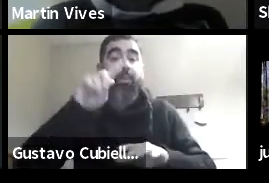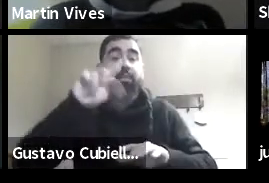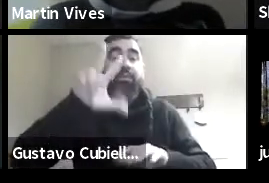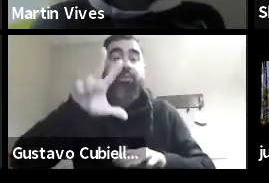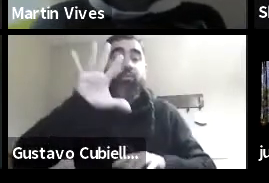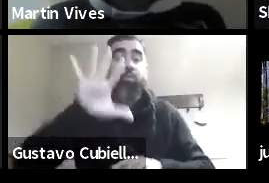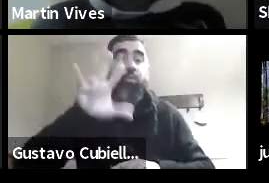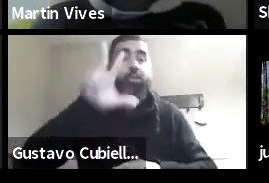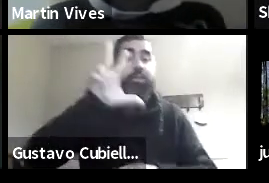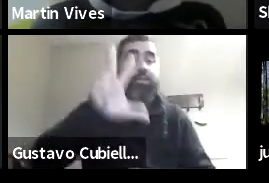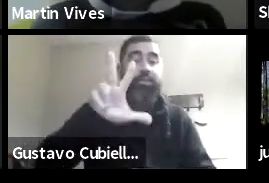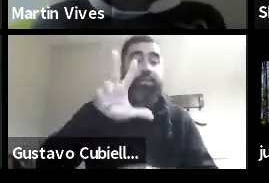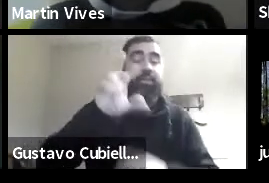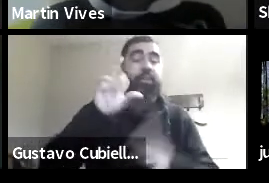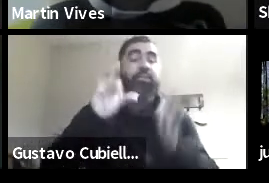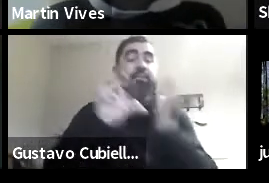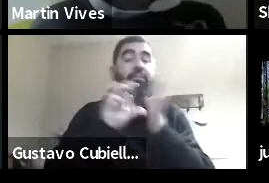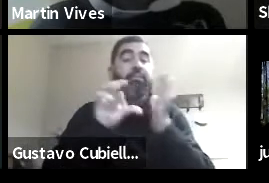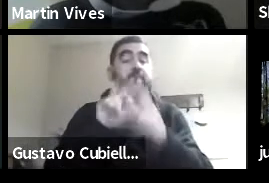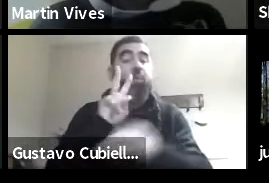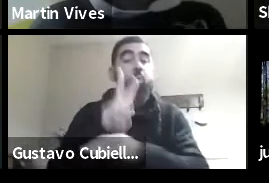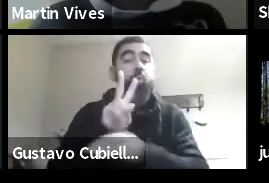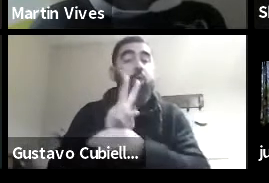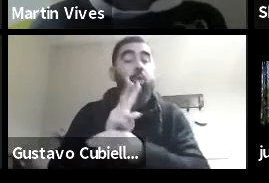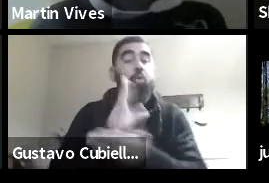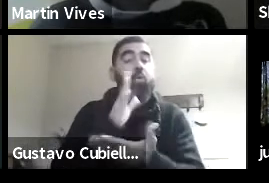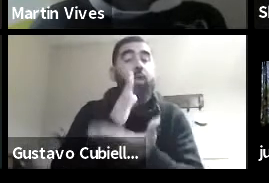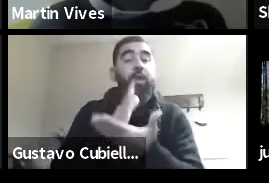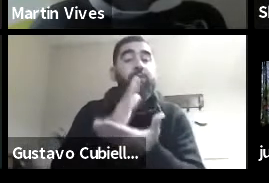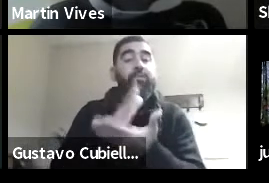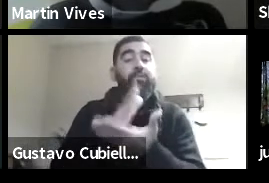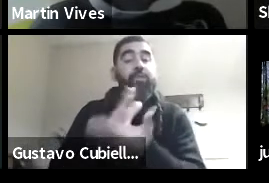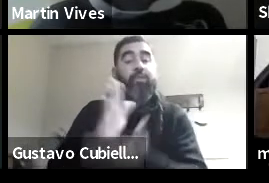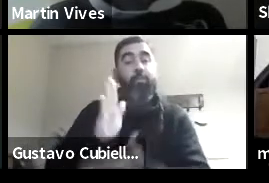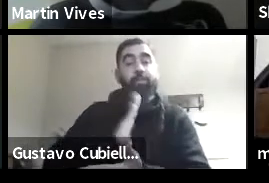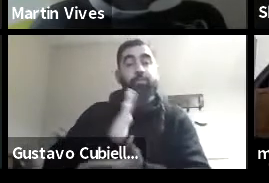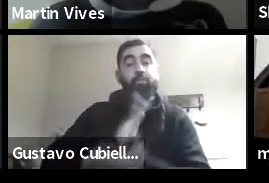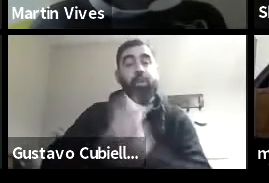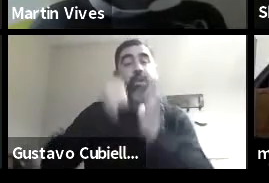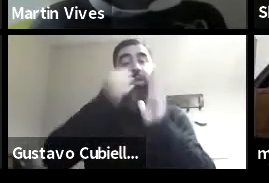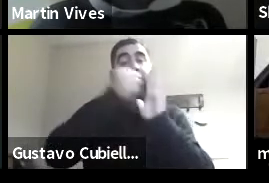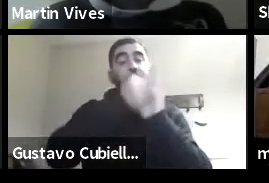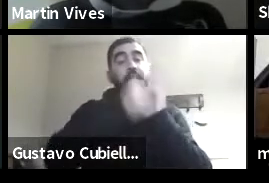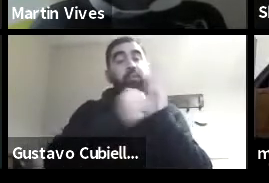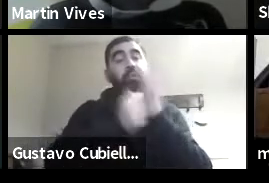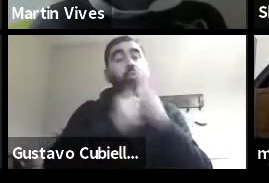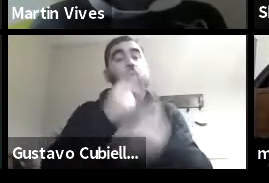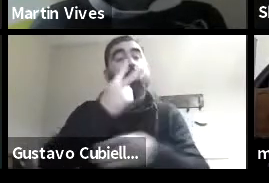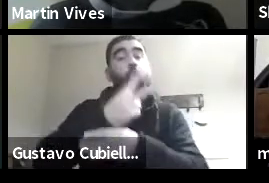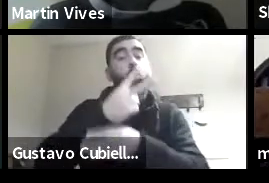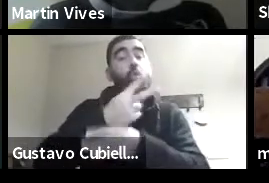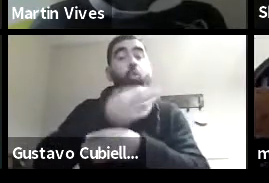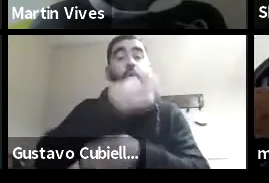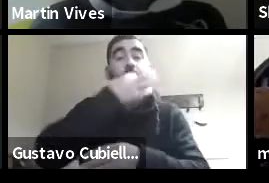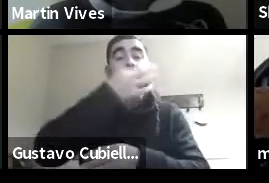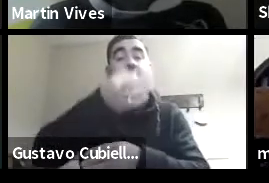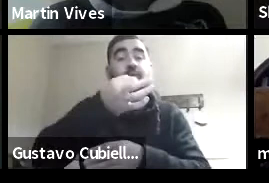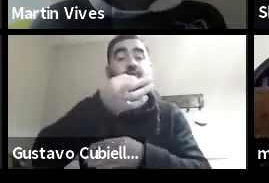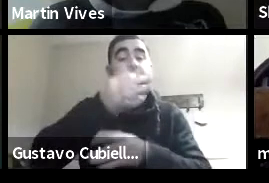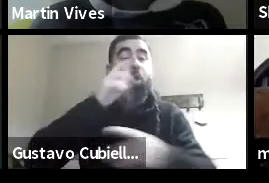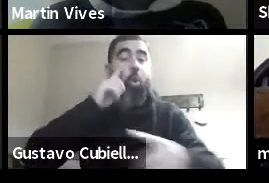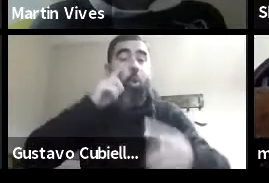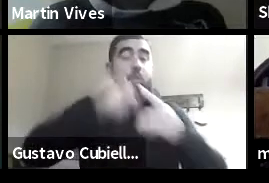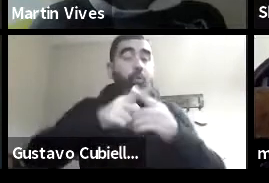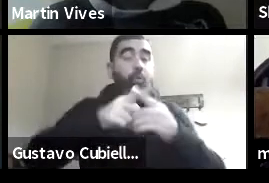19.353, que es del sistema de cuidados de los asistentes personales. El artículo 2 dice que tiene como objetivo la promoción del desarrollo